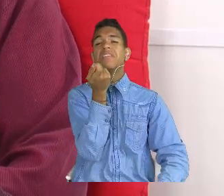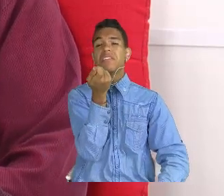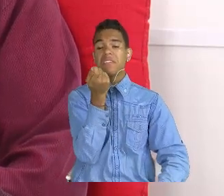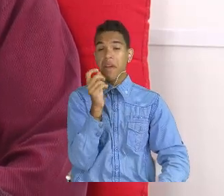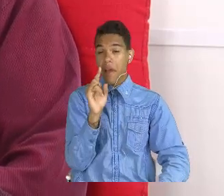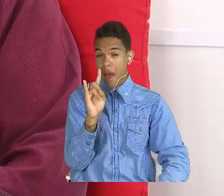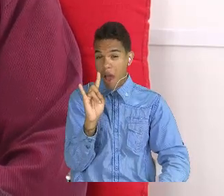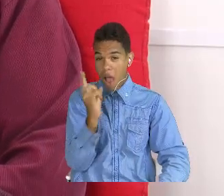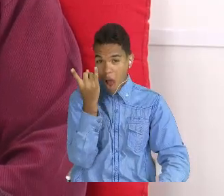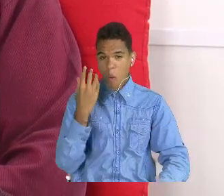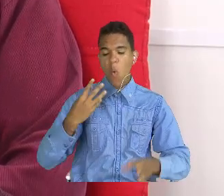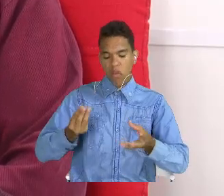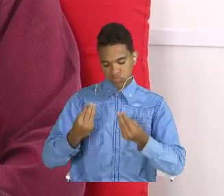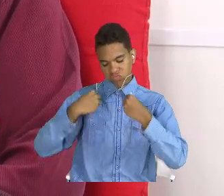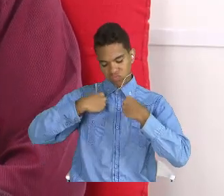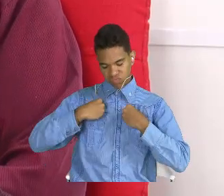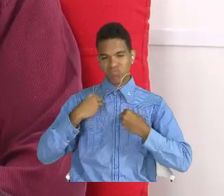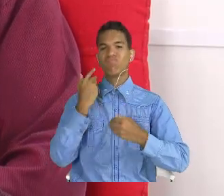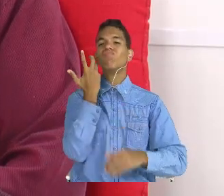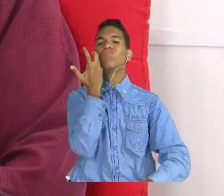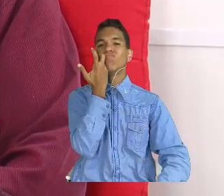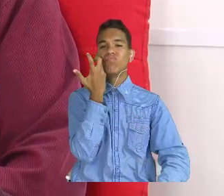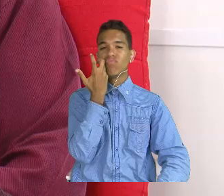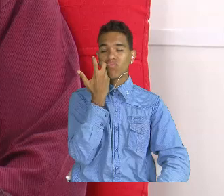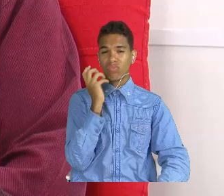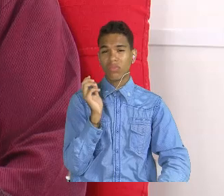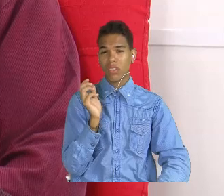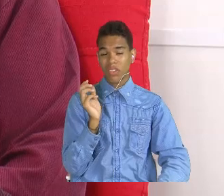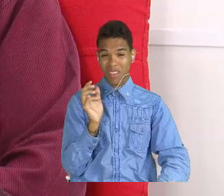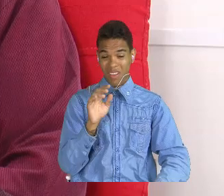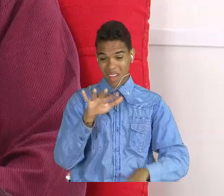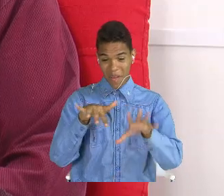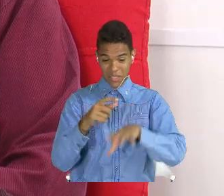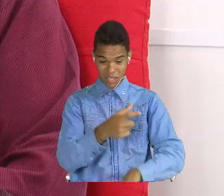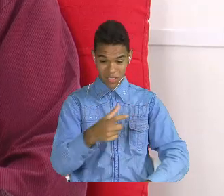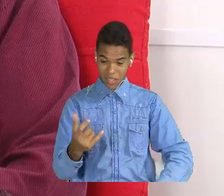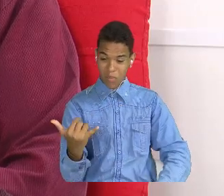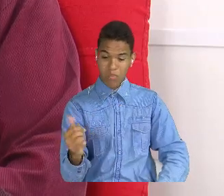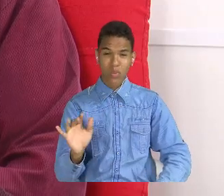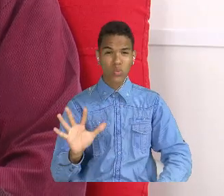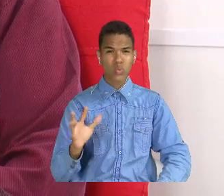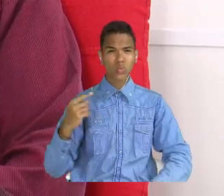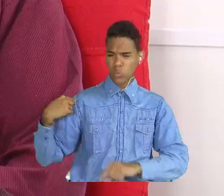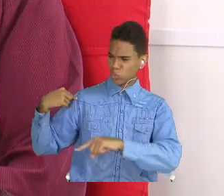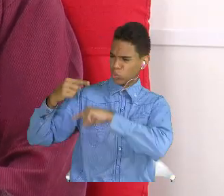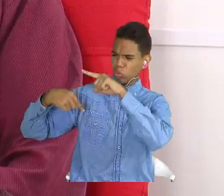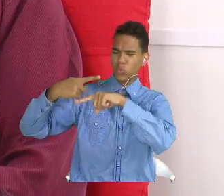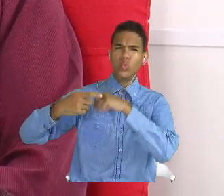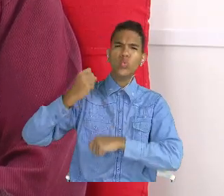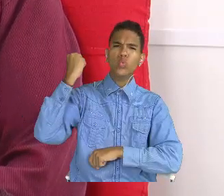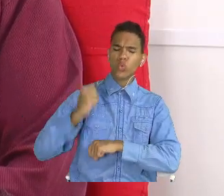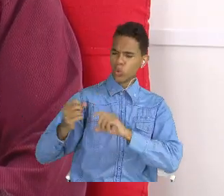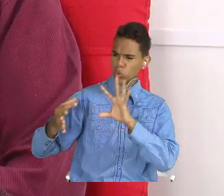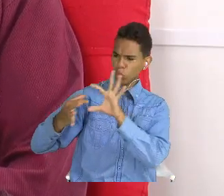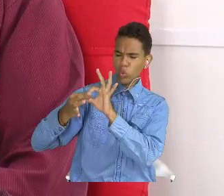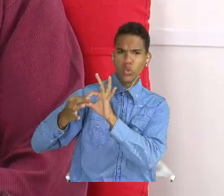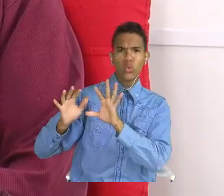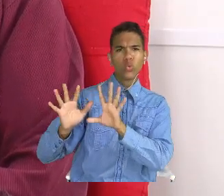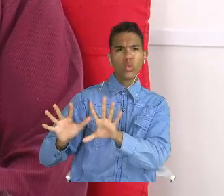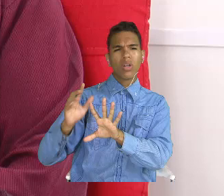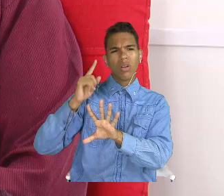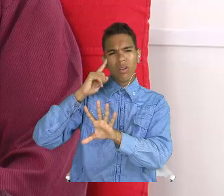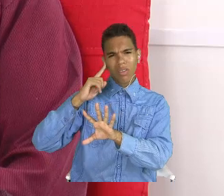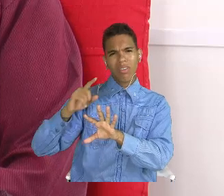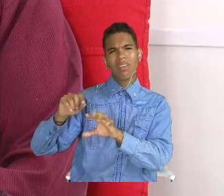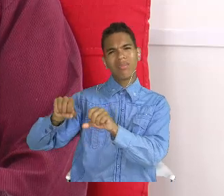puede padecerlo, porque hay personas que tienen un arraigo genético muy alto y de daños,